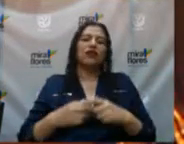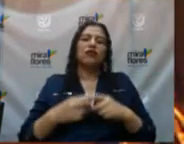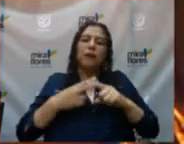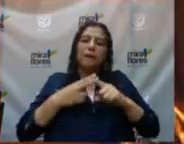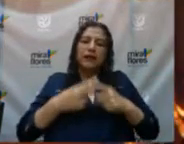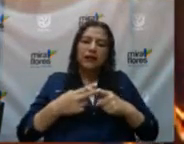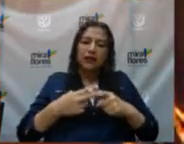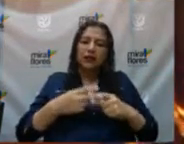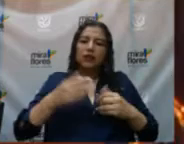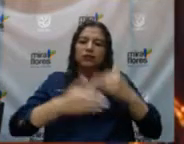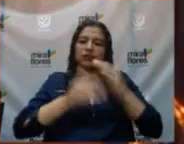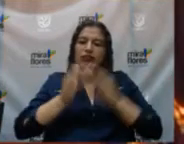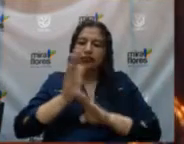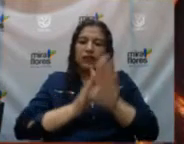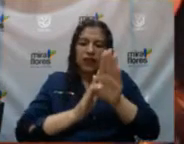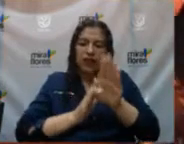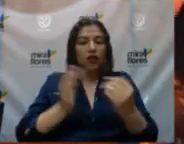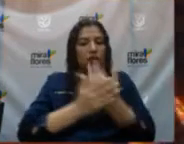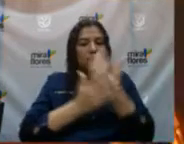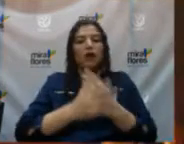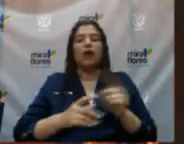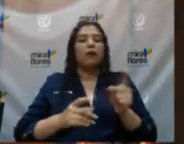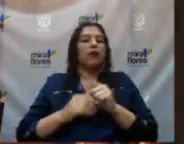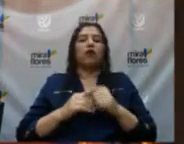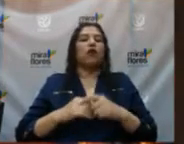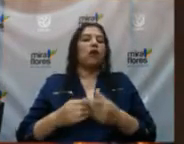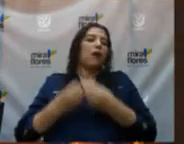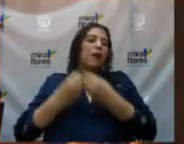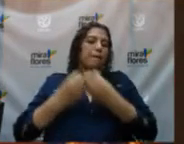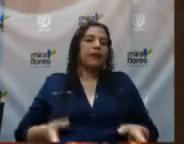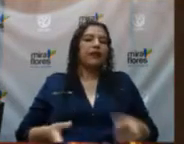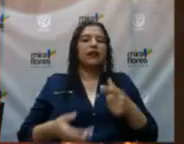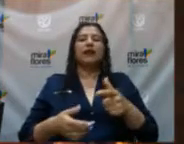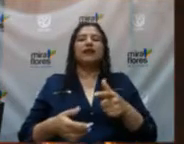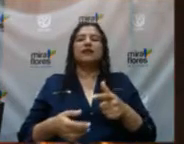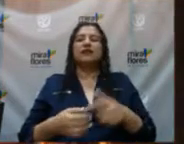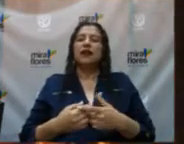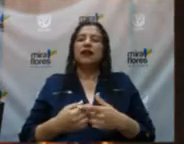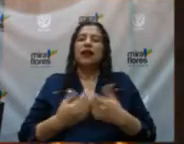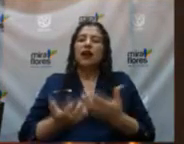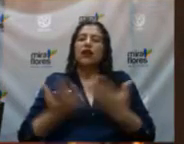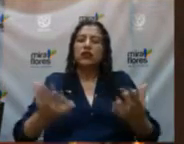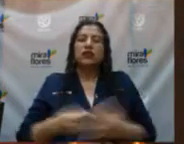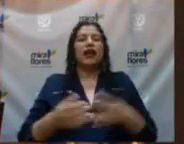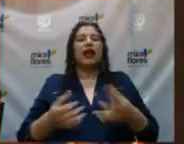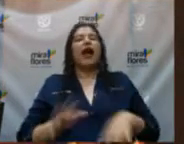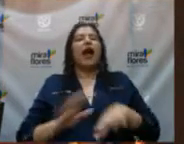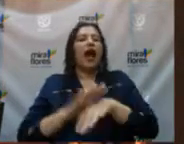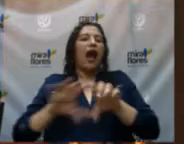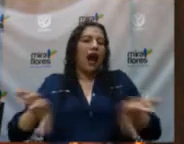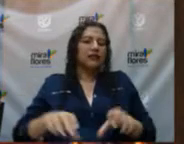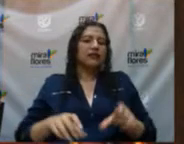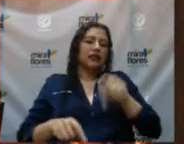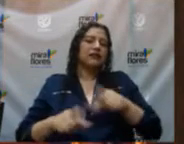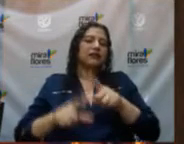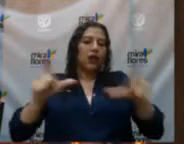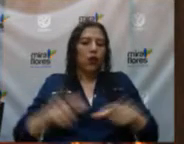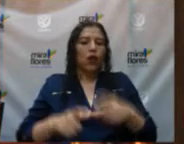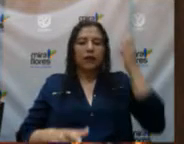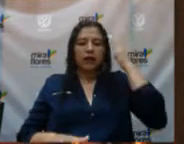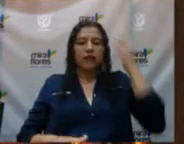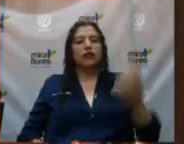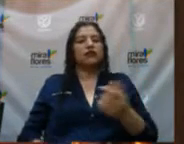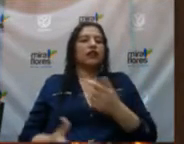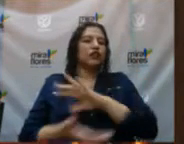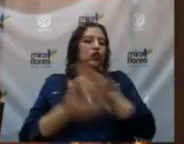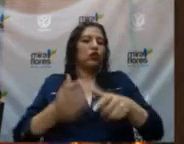modernidad, pero sin perder ese sabor que hace de Miraflores tan especial y que el vecino se enorgullece en decir, soy